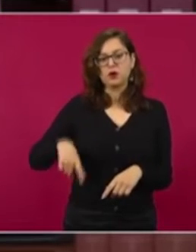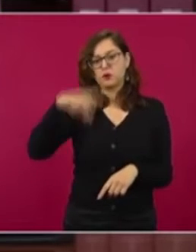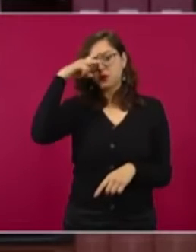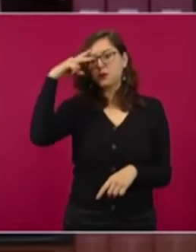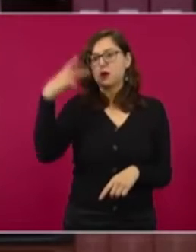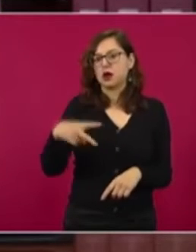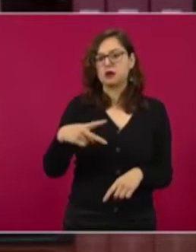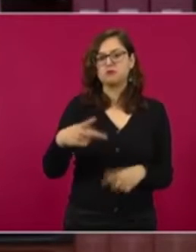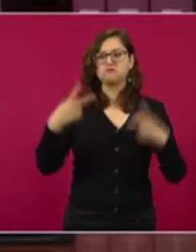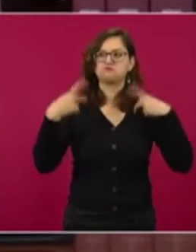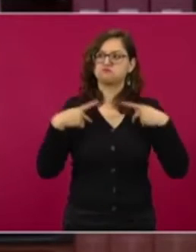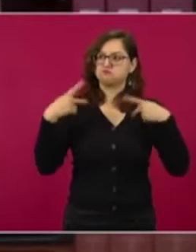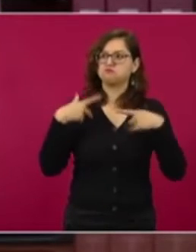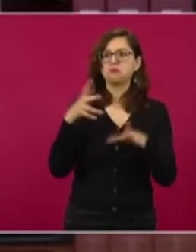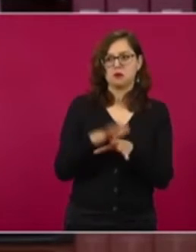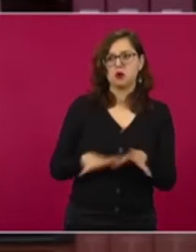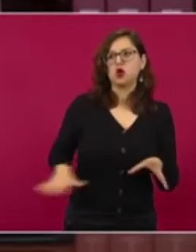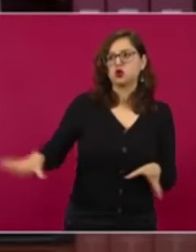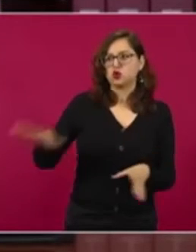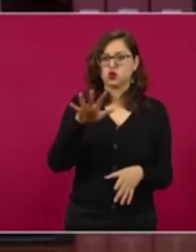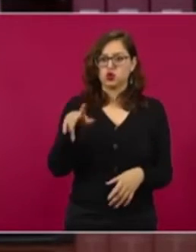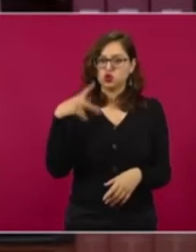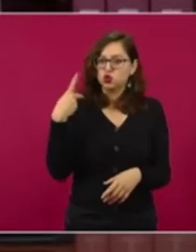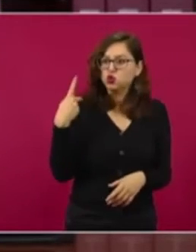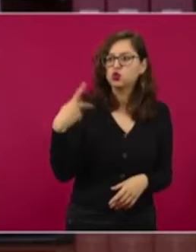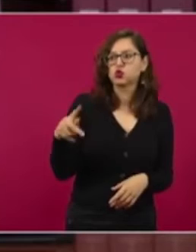del pueblo de México.